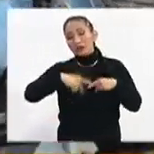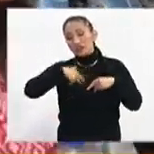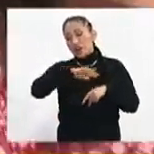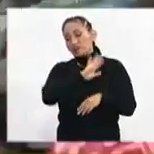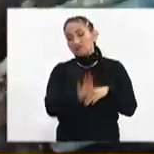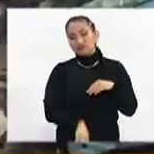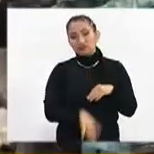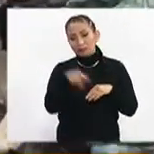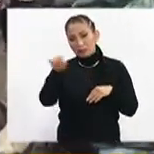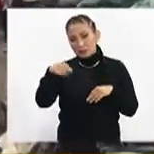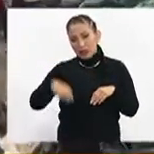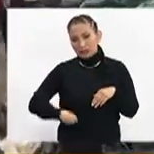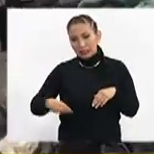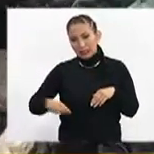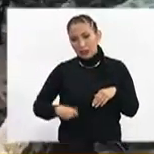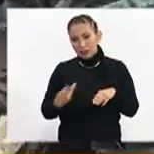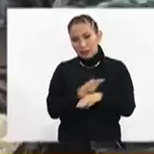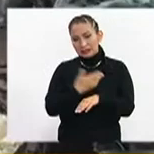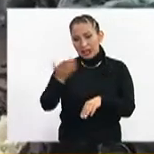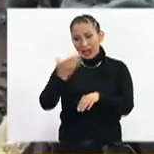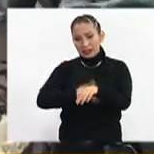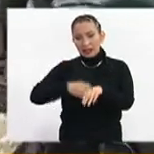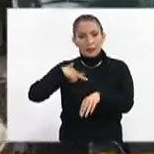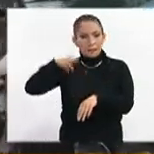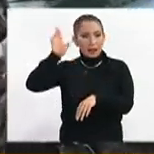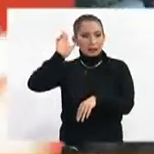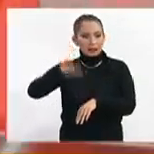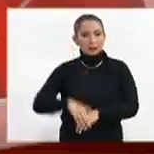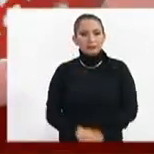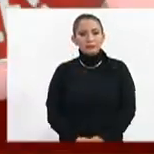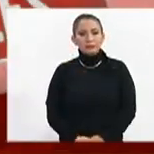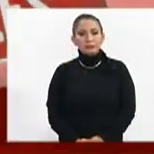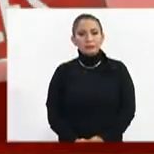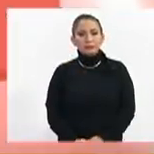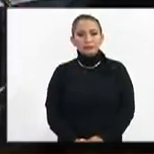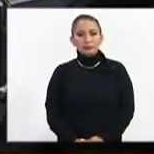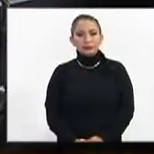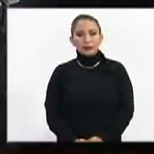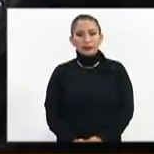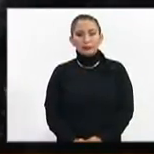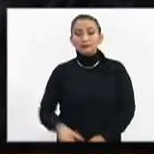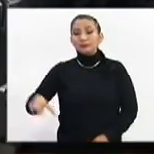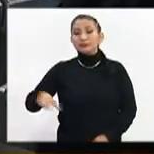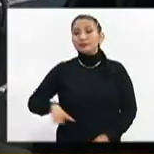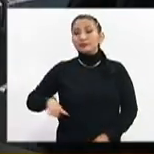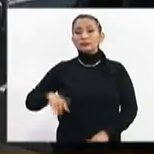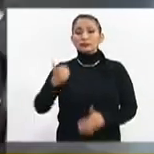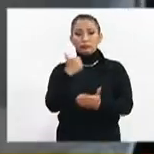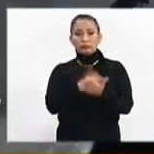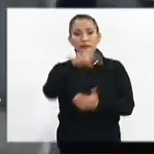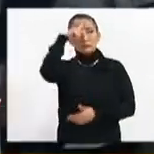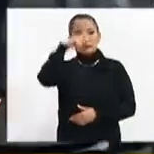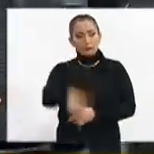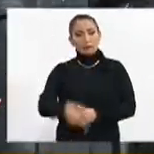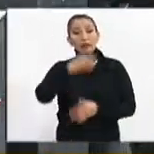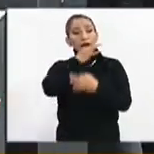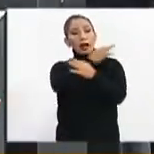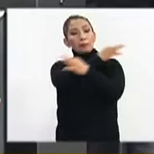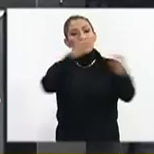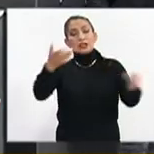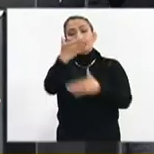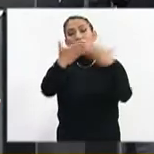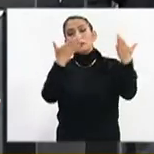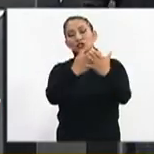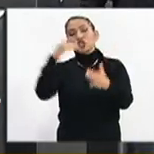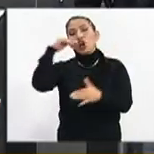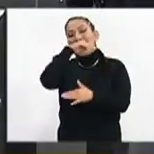víctimas mortales en el accidente ocurrido la tarde del martes. El gobierno de la Ciudad de México informó que el